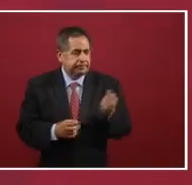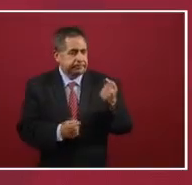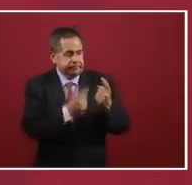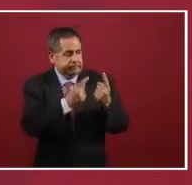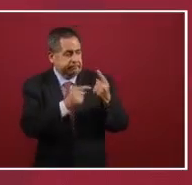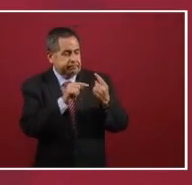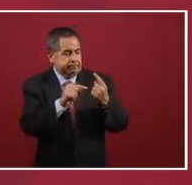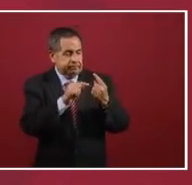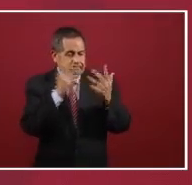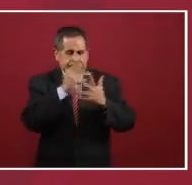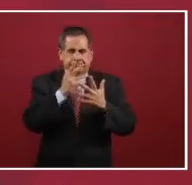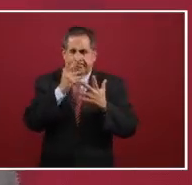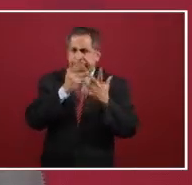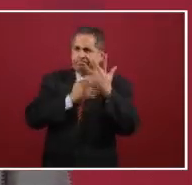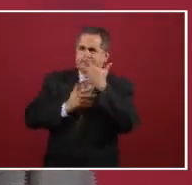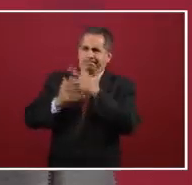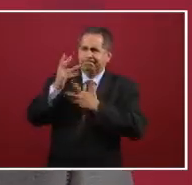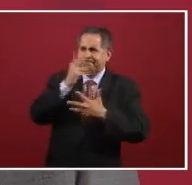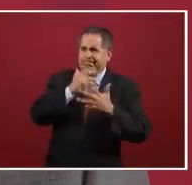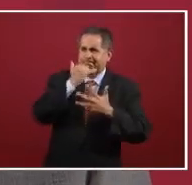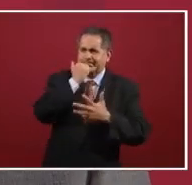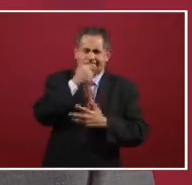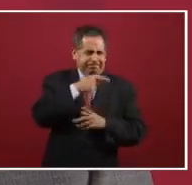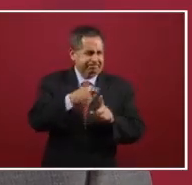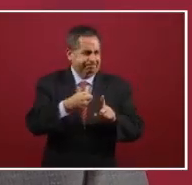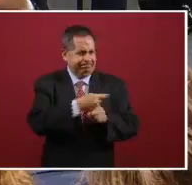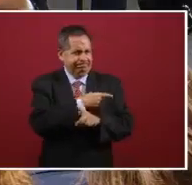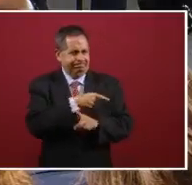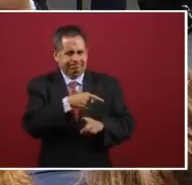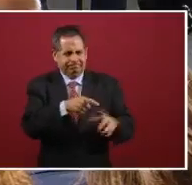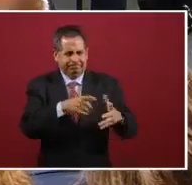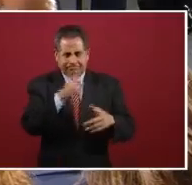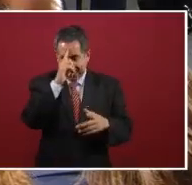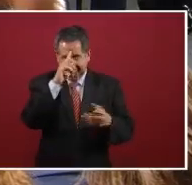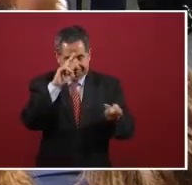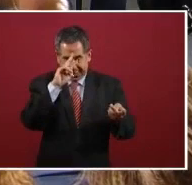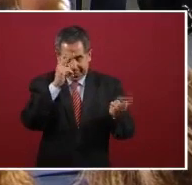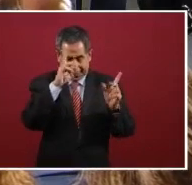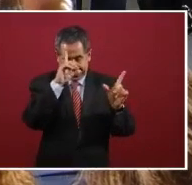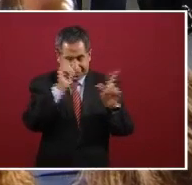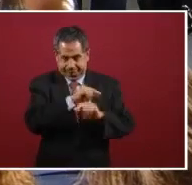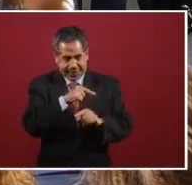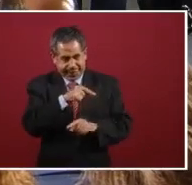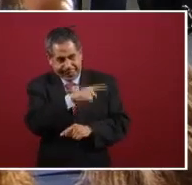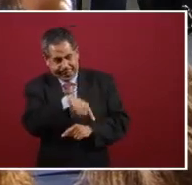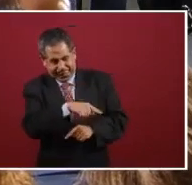aturdidos, confundidos, fuera de quicio,